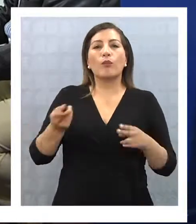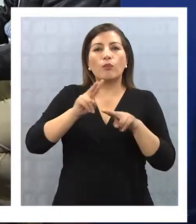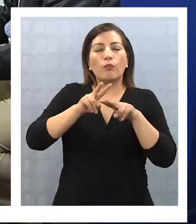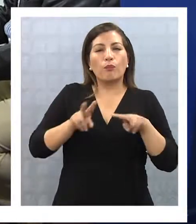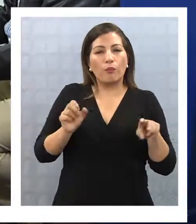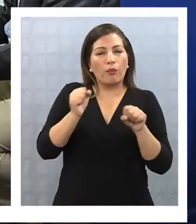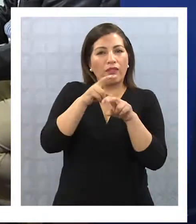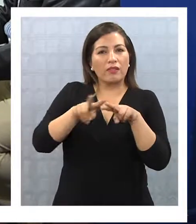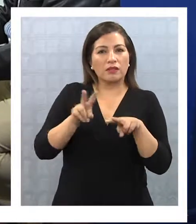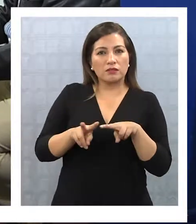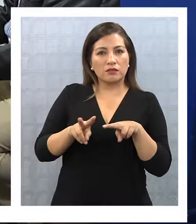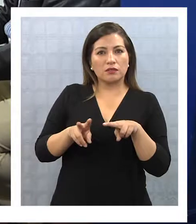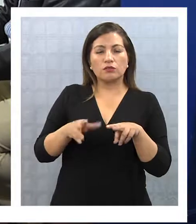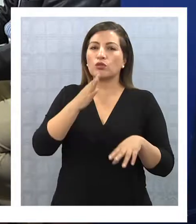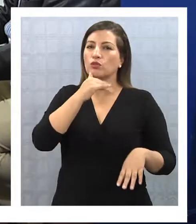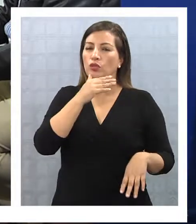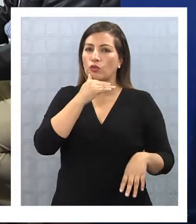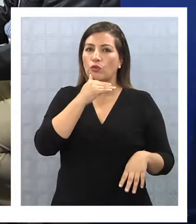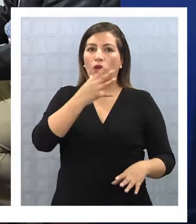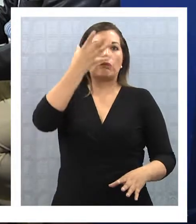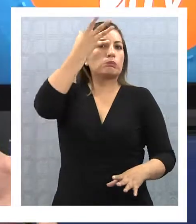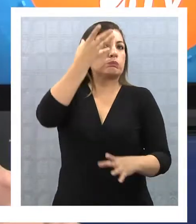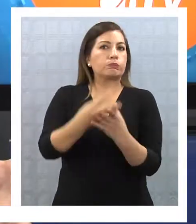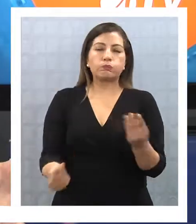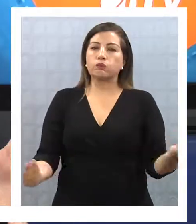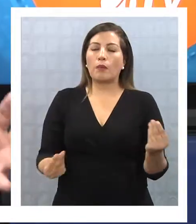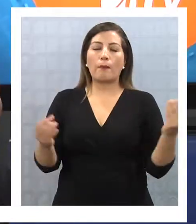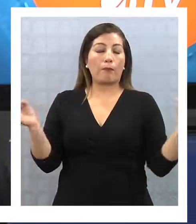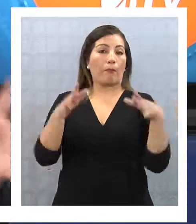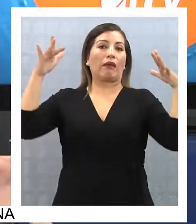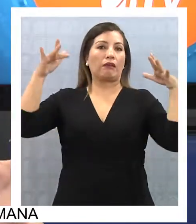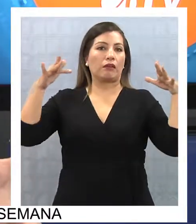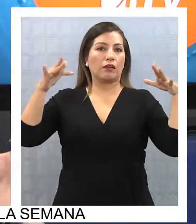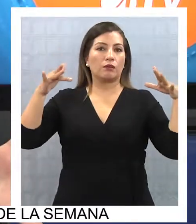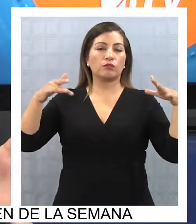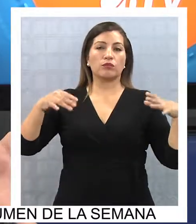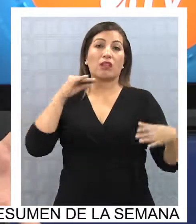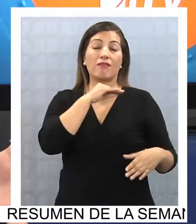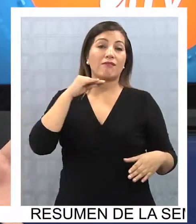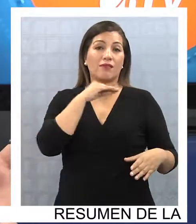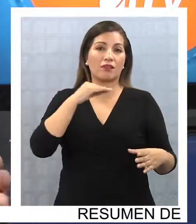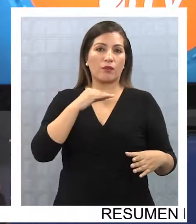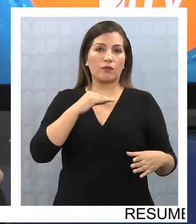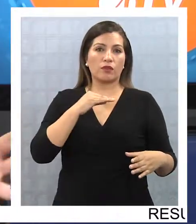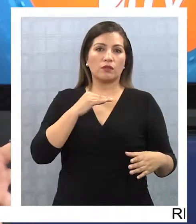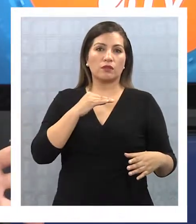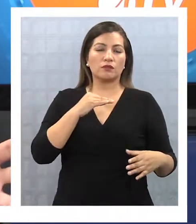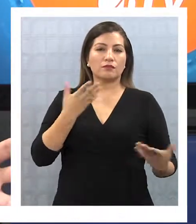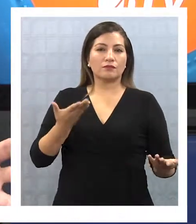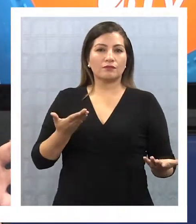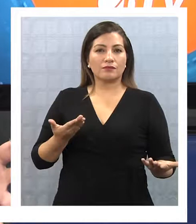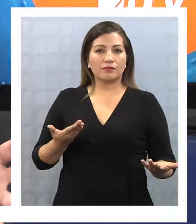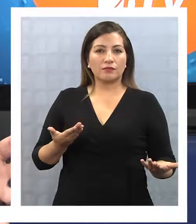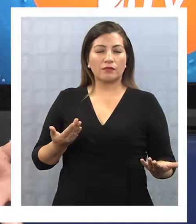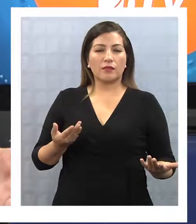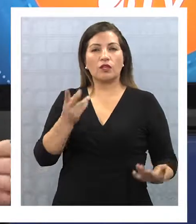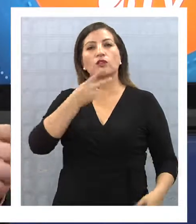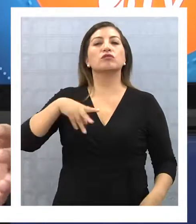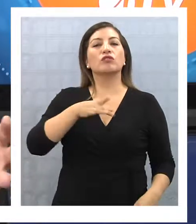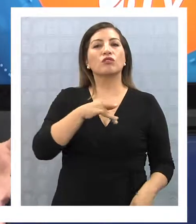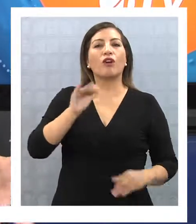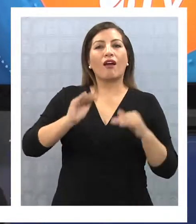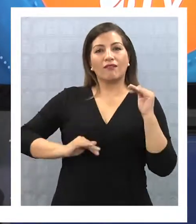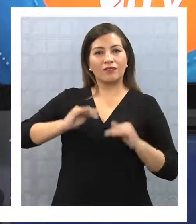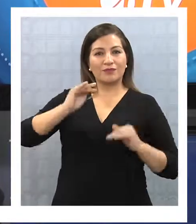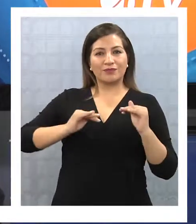sostenible, donde no existen soluciones mágicas, no hay ninguna solución que mágicamente solucione el tema de los residuos. No existe esto de que muchas veces uno